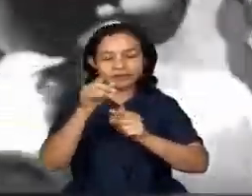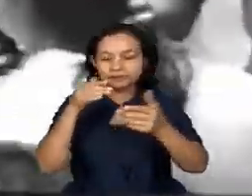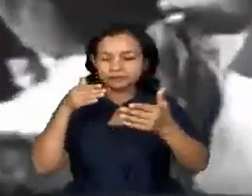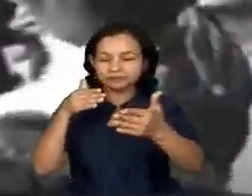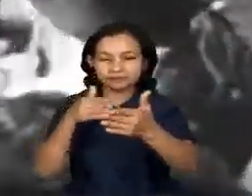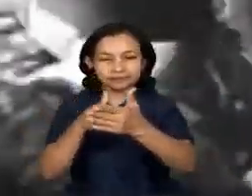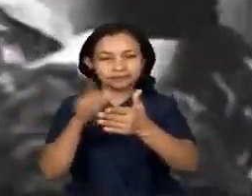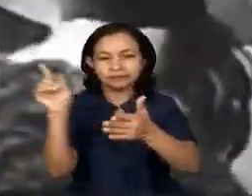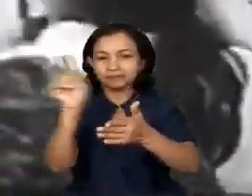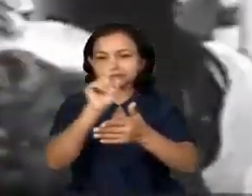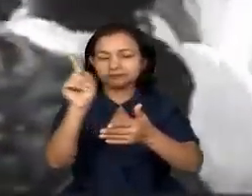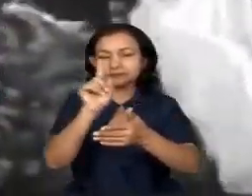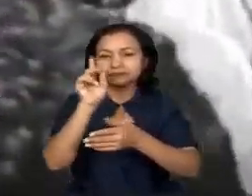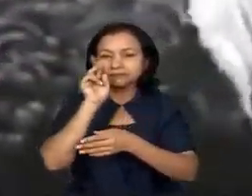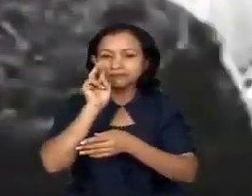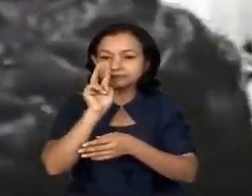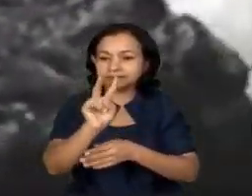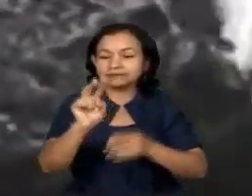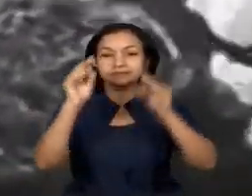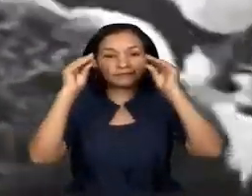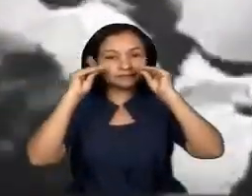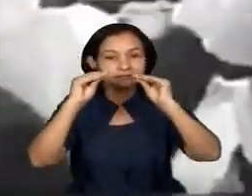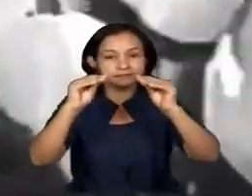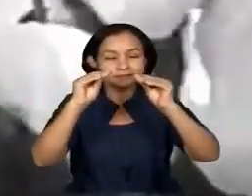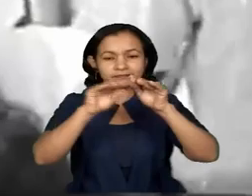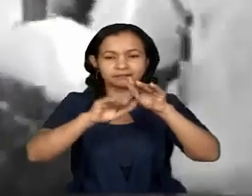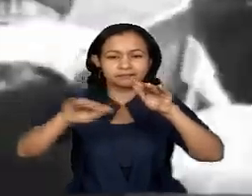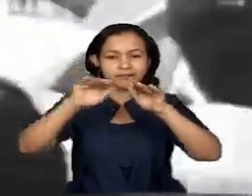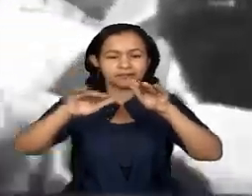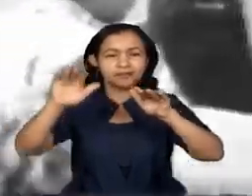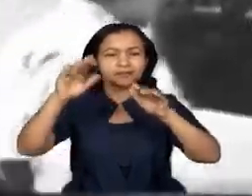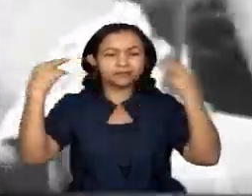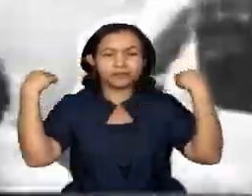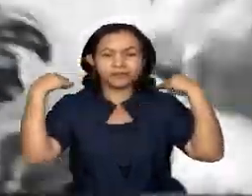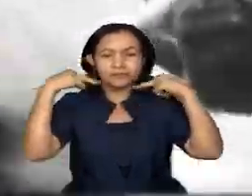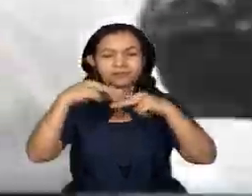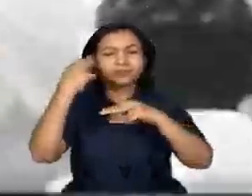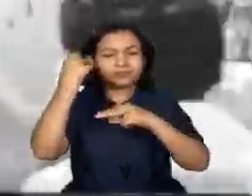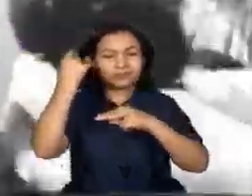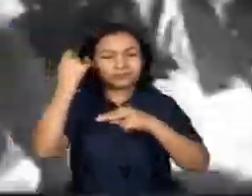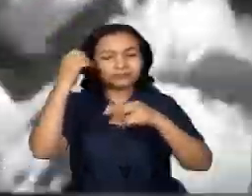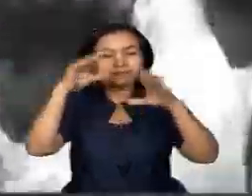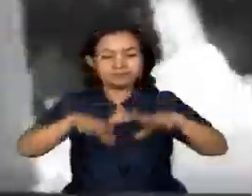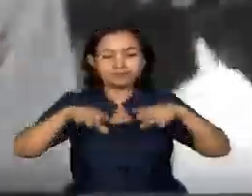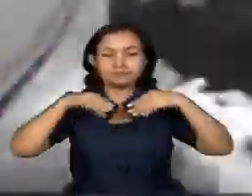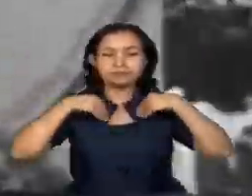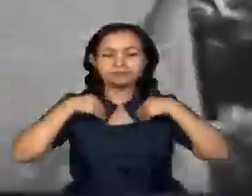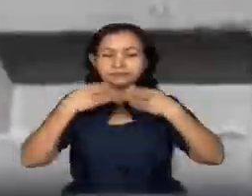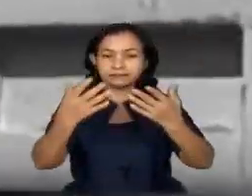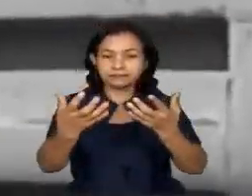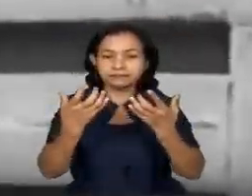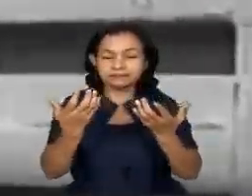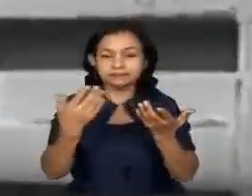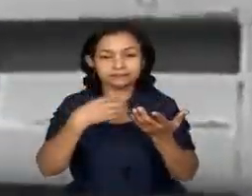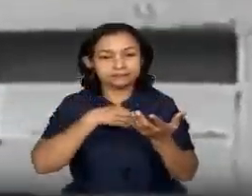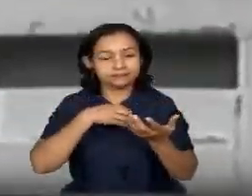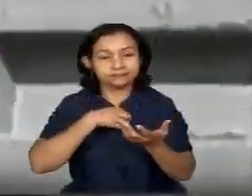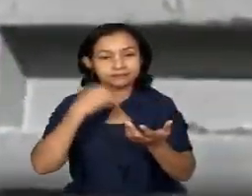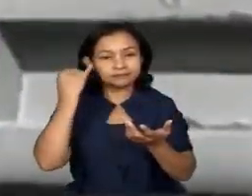y eso es lo que hemos visto en educación. Cada vez más hay docentes que comprenden, asumen, quieren, tienen la actitud de